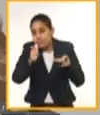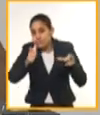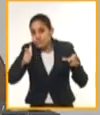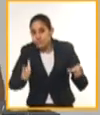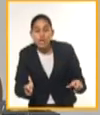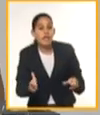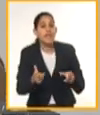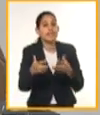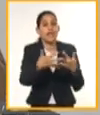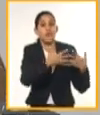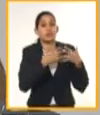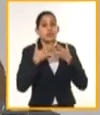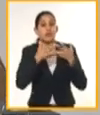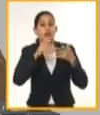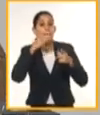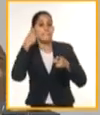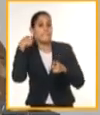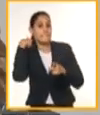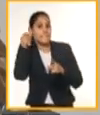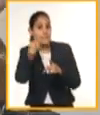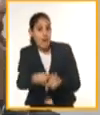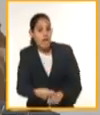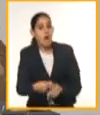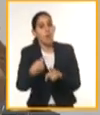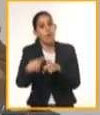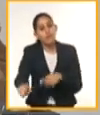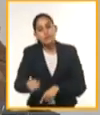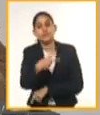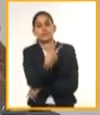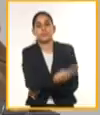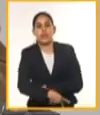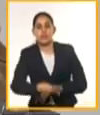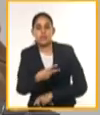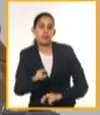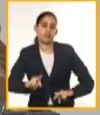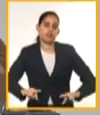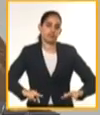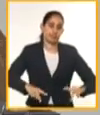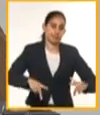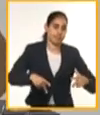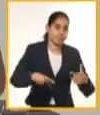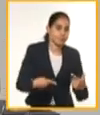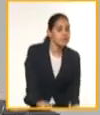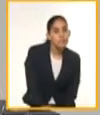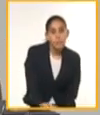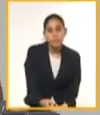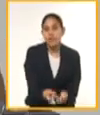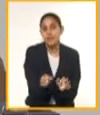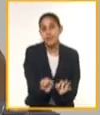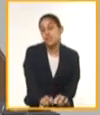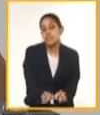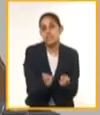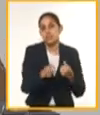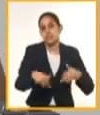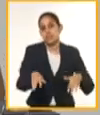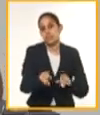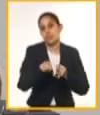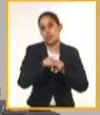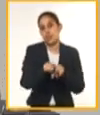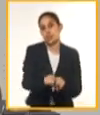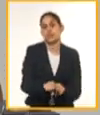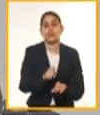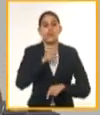Estados Unidos, sino de la humanidad, pues precisamente volvió a salirse con la suya. Y si en medio de eso sumamos